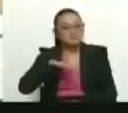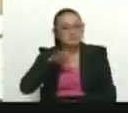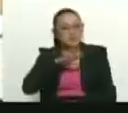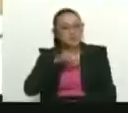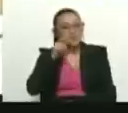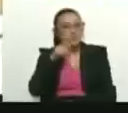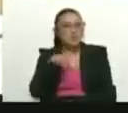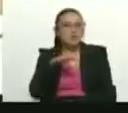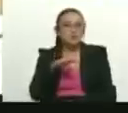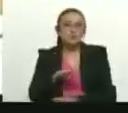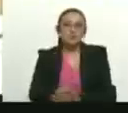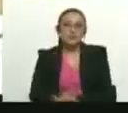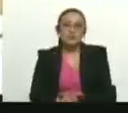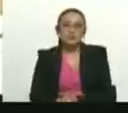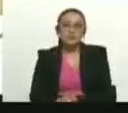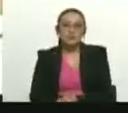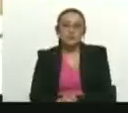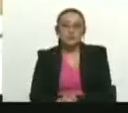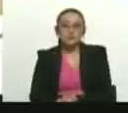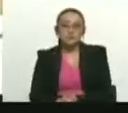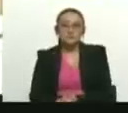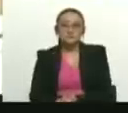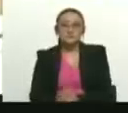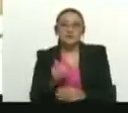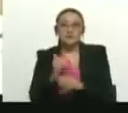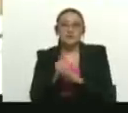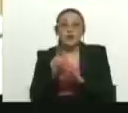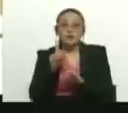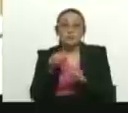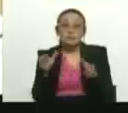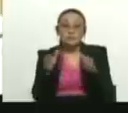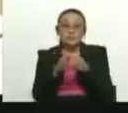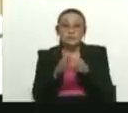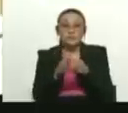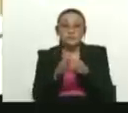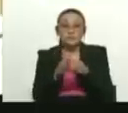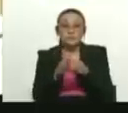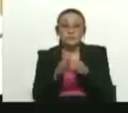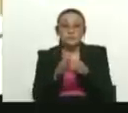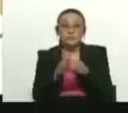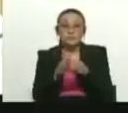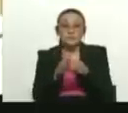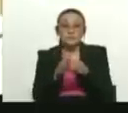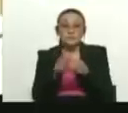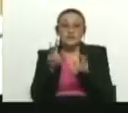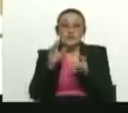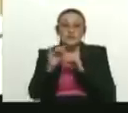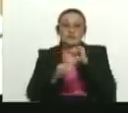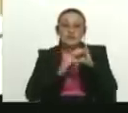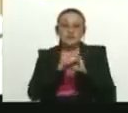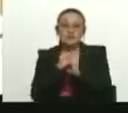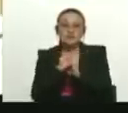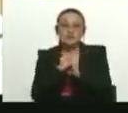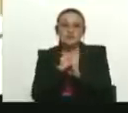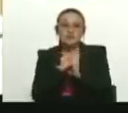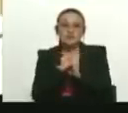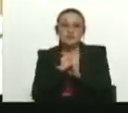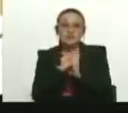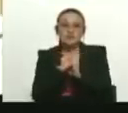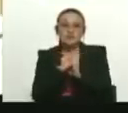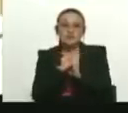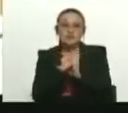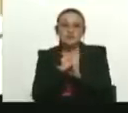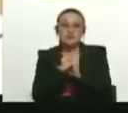pueblo. Igualmente, se conspiró a nivel internacional